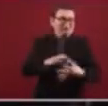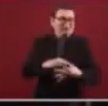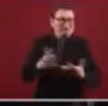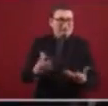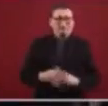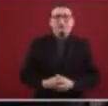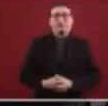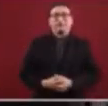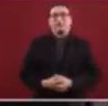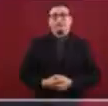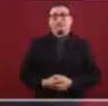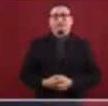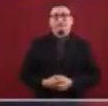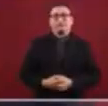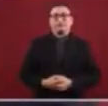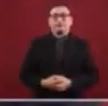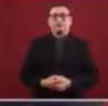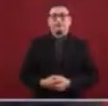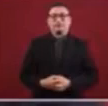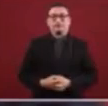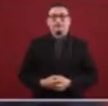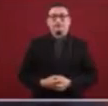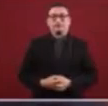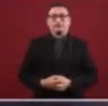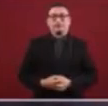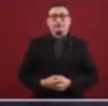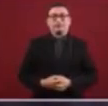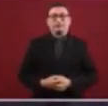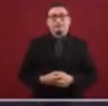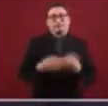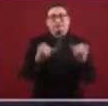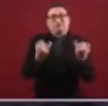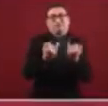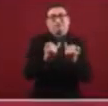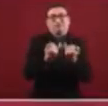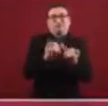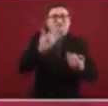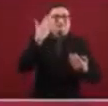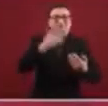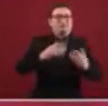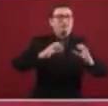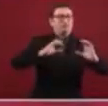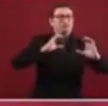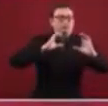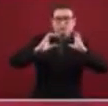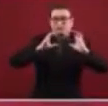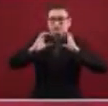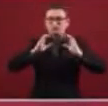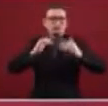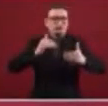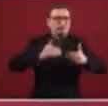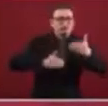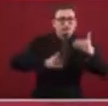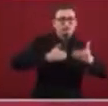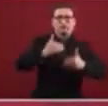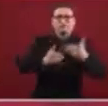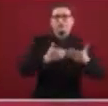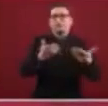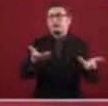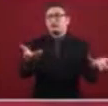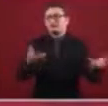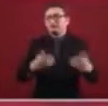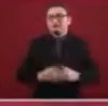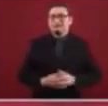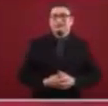Y el fenómeno o los procesos de comunicación no